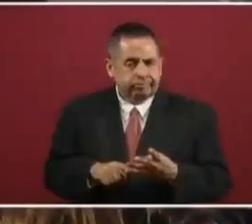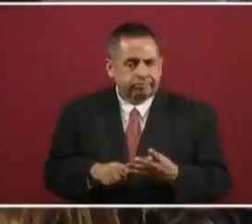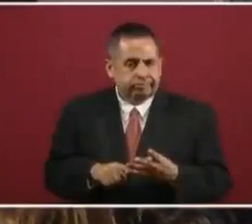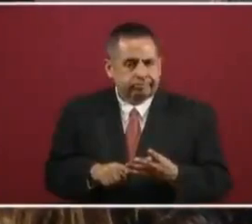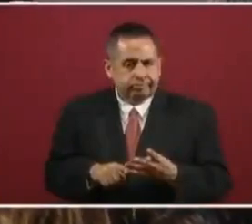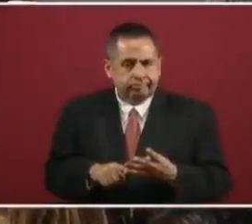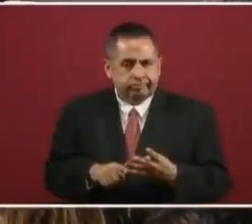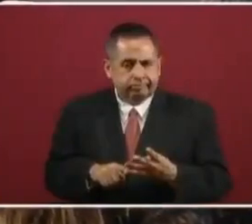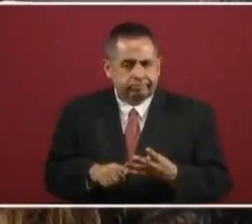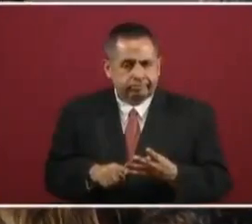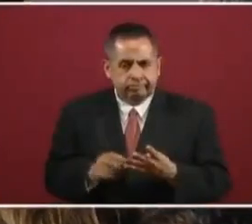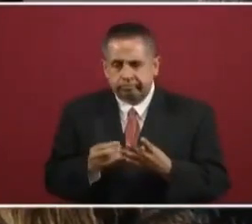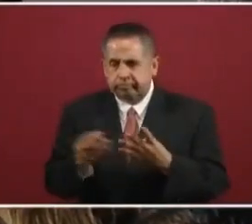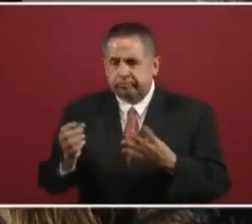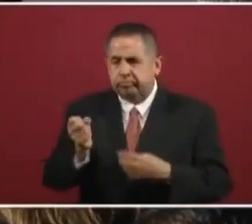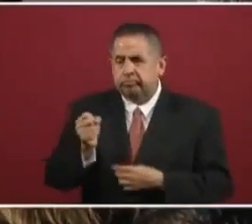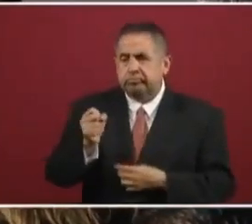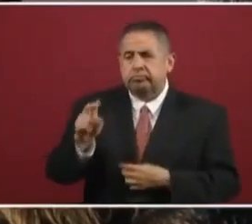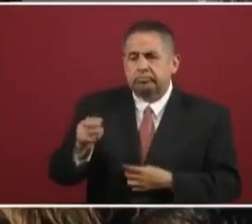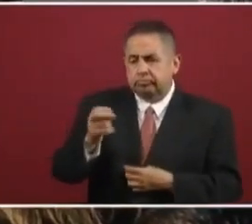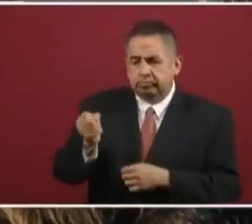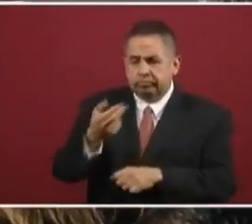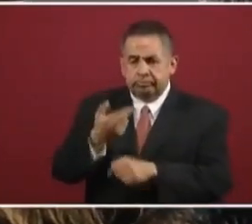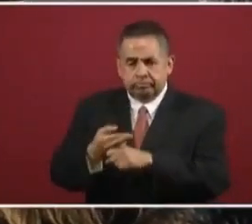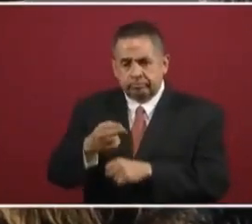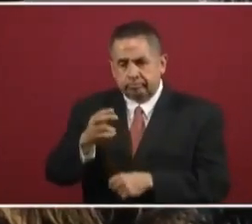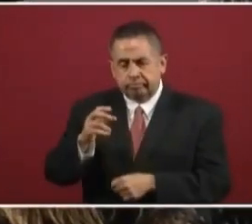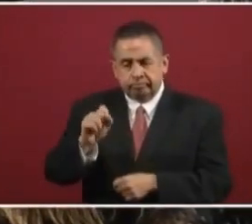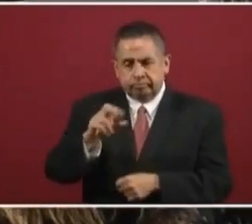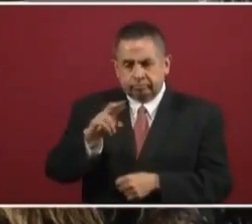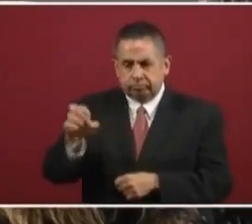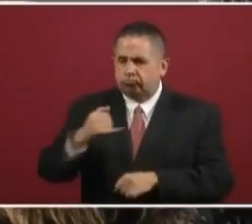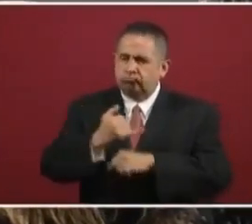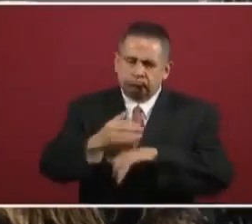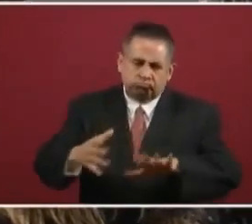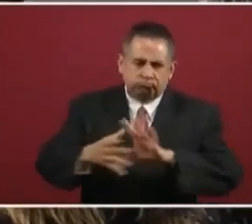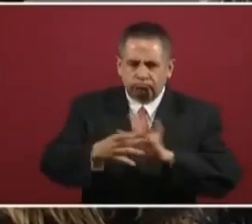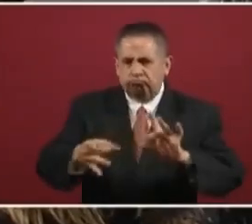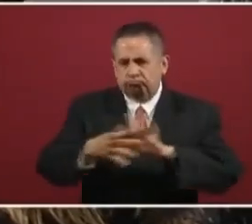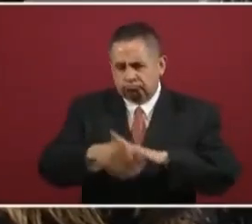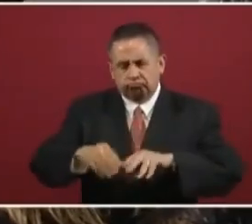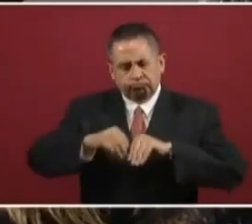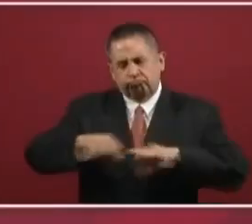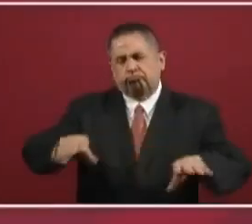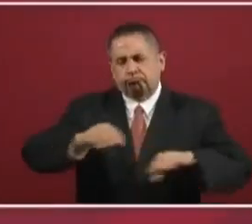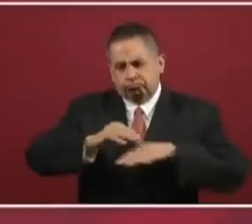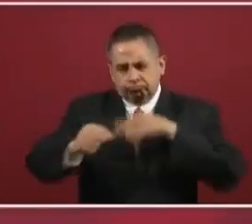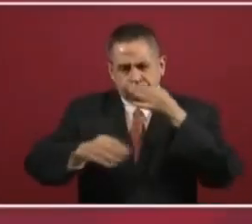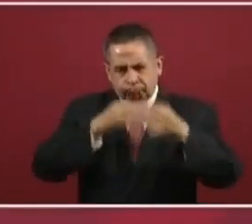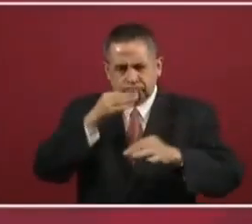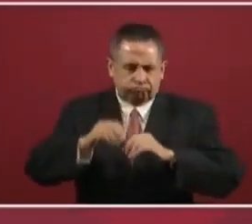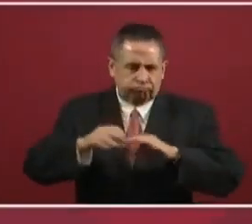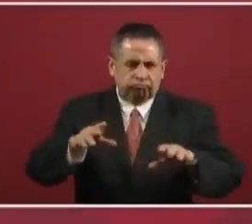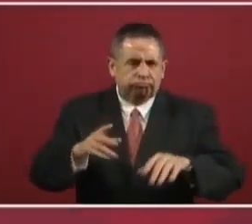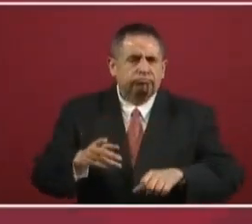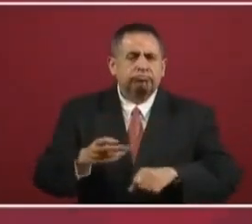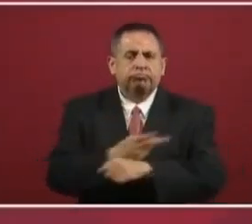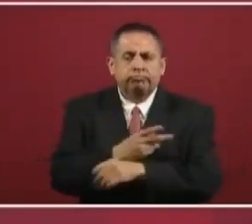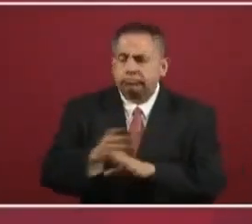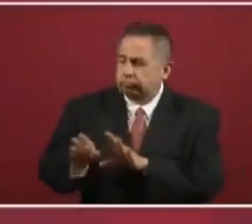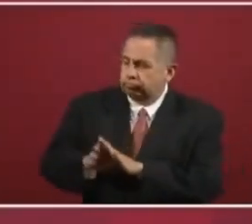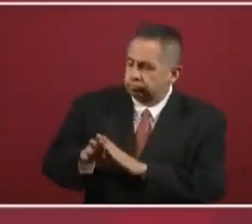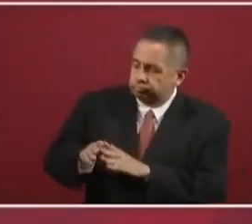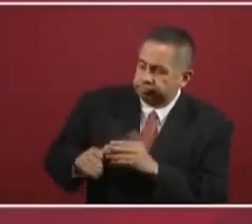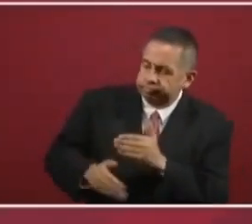vienen los subsecretarios de relaciones y les van a informar sobre este Cómo